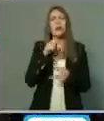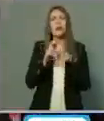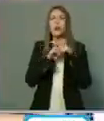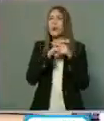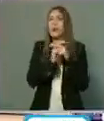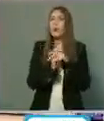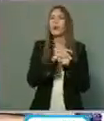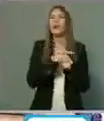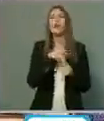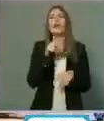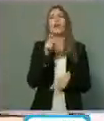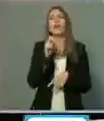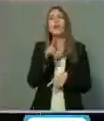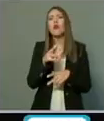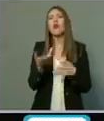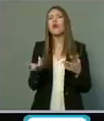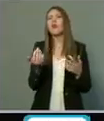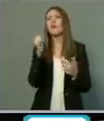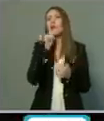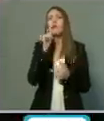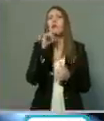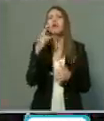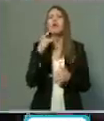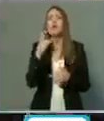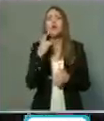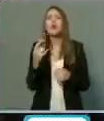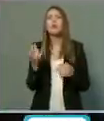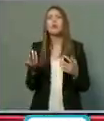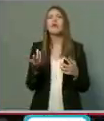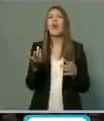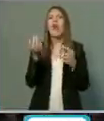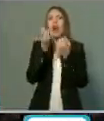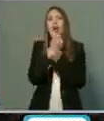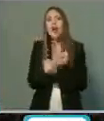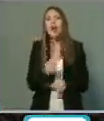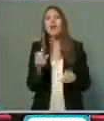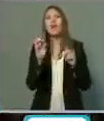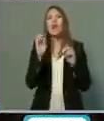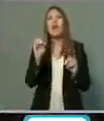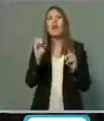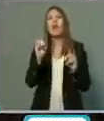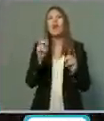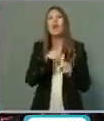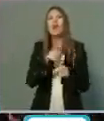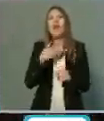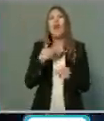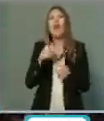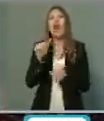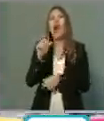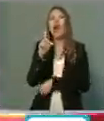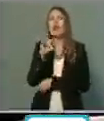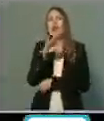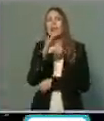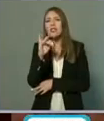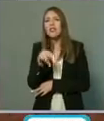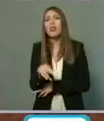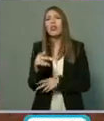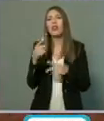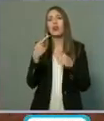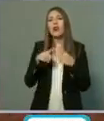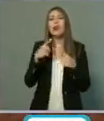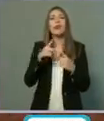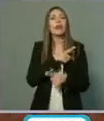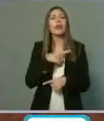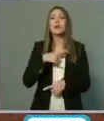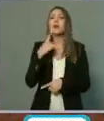Tienes que luchar contra una adicción, contra el aburrimiento, contra la factiva. Hay que luchar para vivir, ¿no? Qué Hay que belleza. luchar para vivir. Qué belleza y